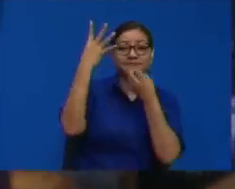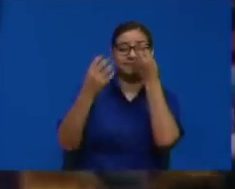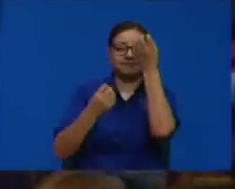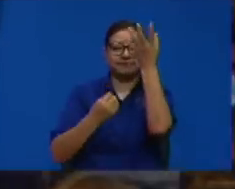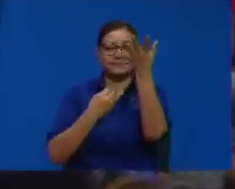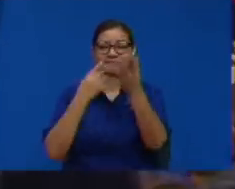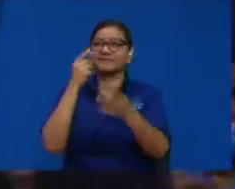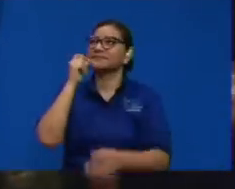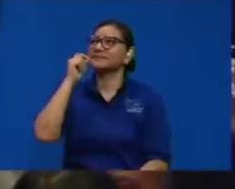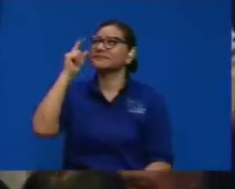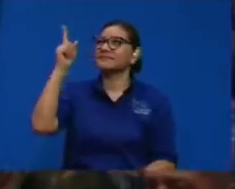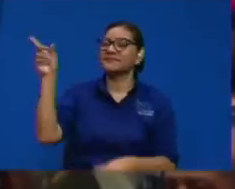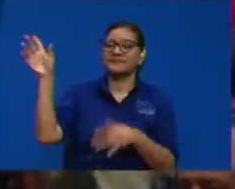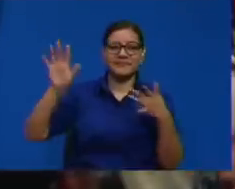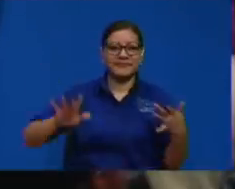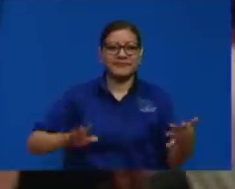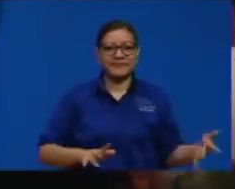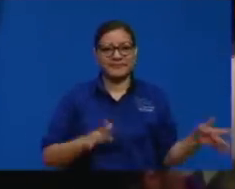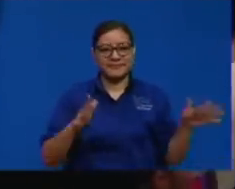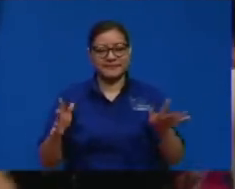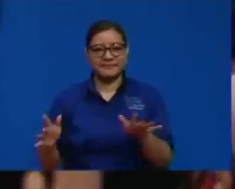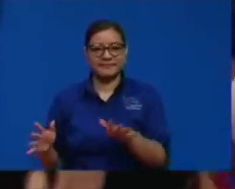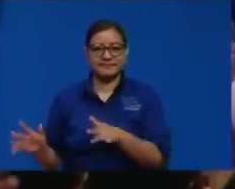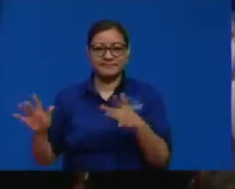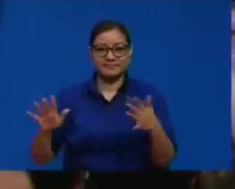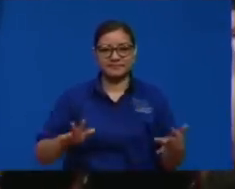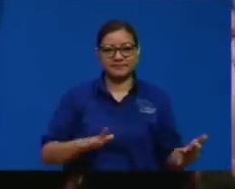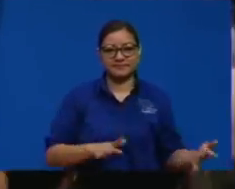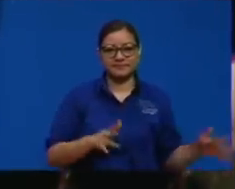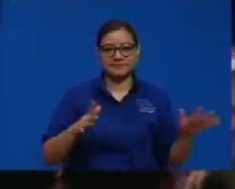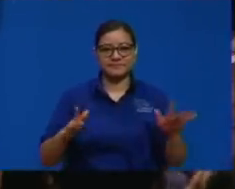Oh, gracias, Señor.